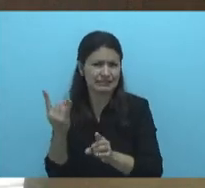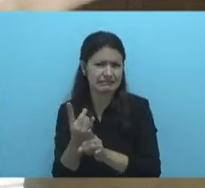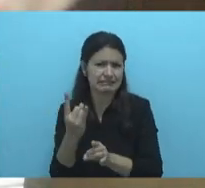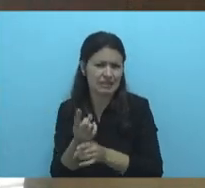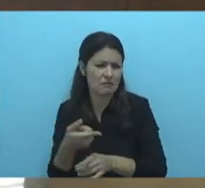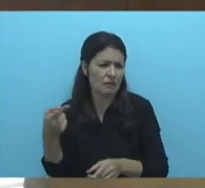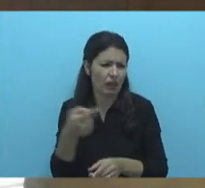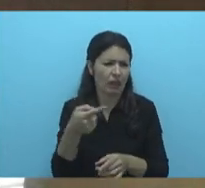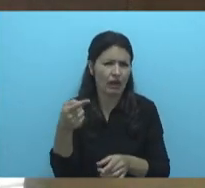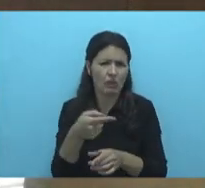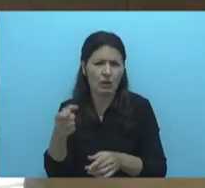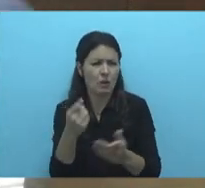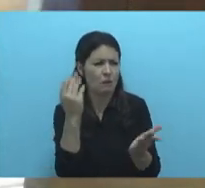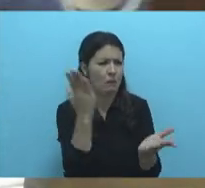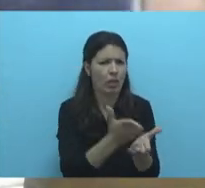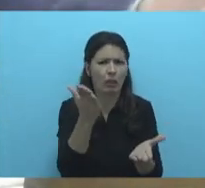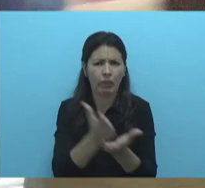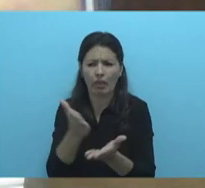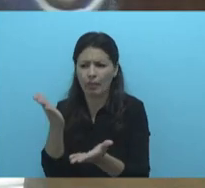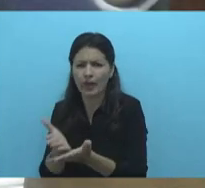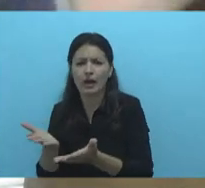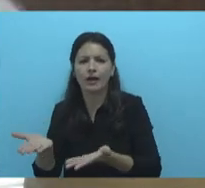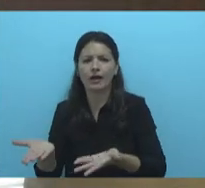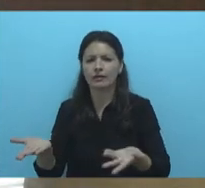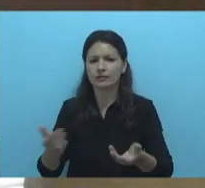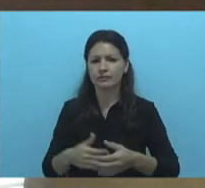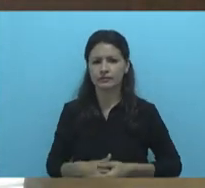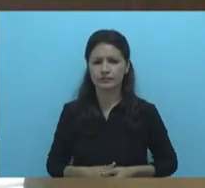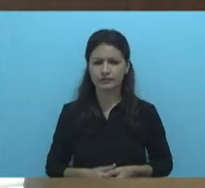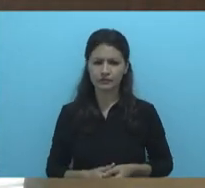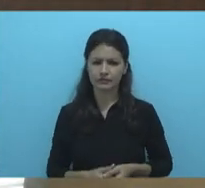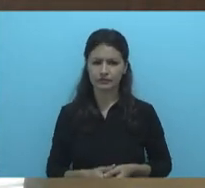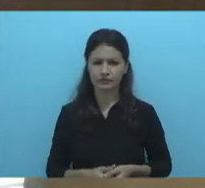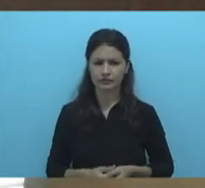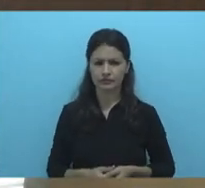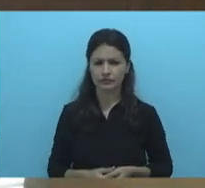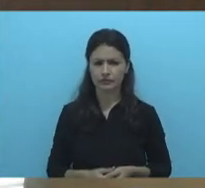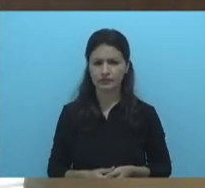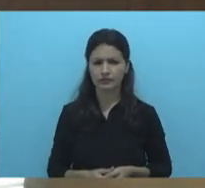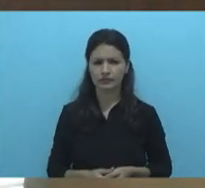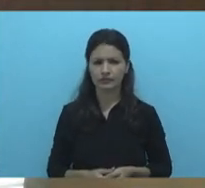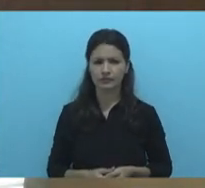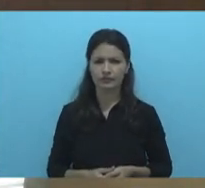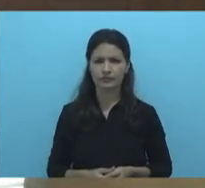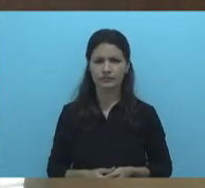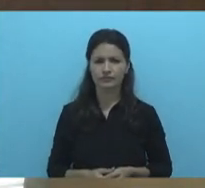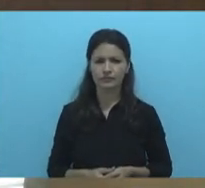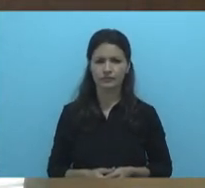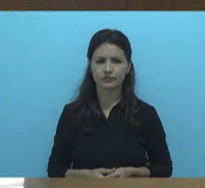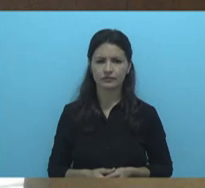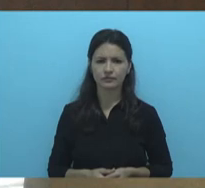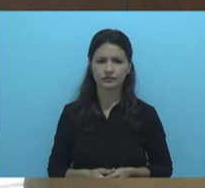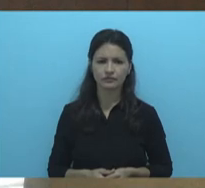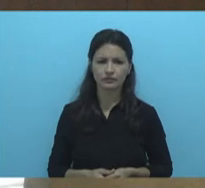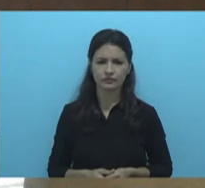vecinos cuando hay un interés en usar la casa como un aguantadero, un búnker. Y bueno, creo que el